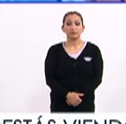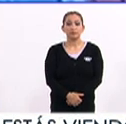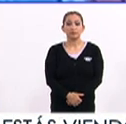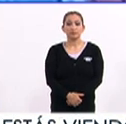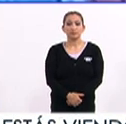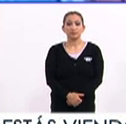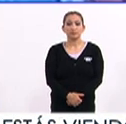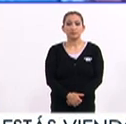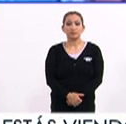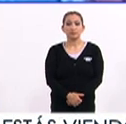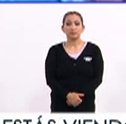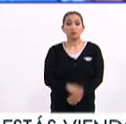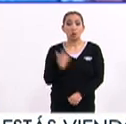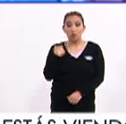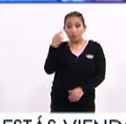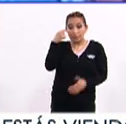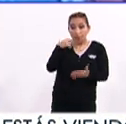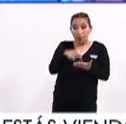se pone